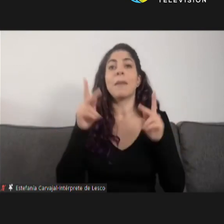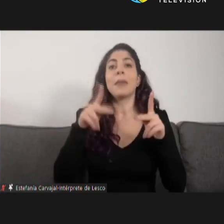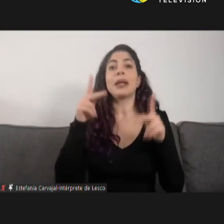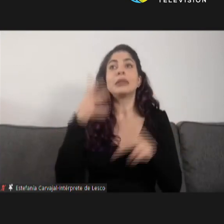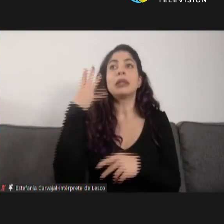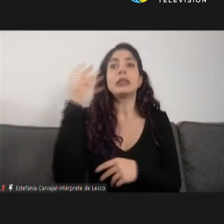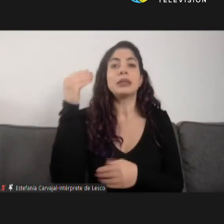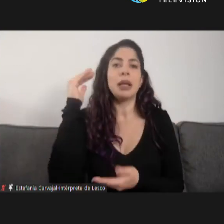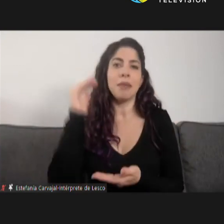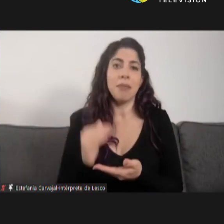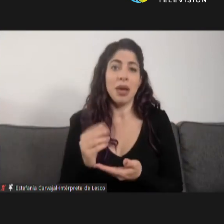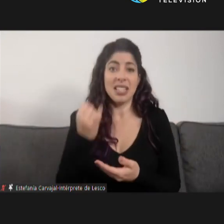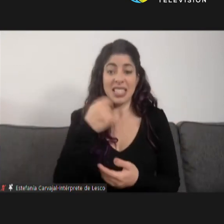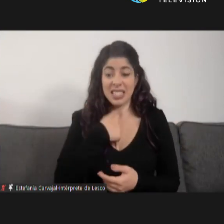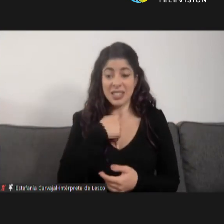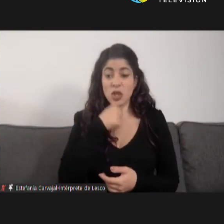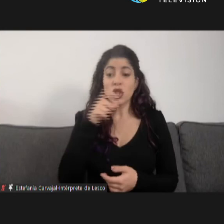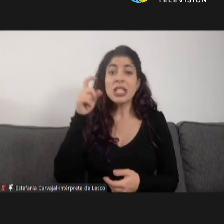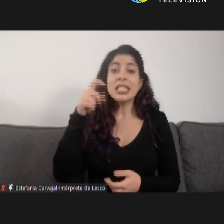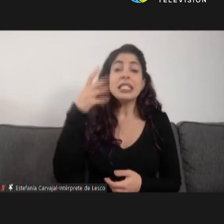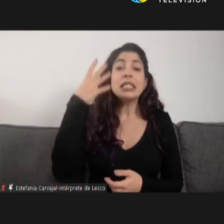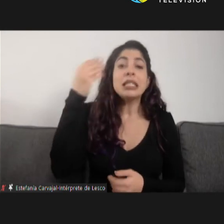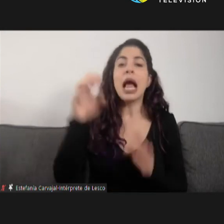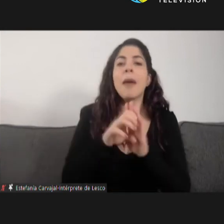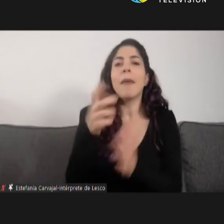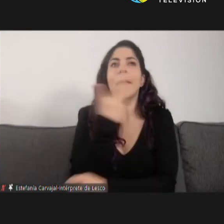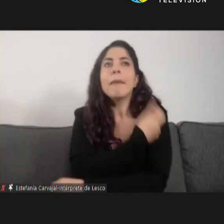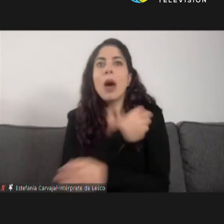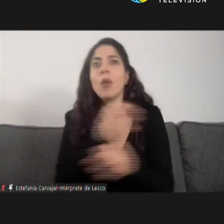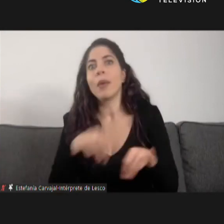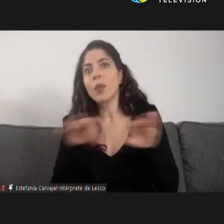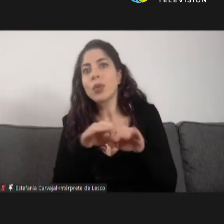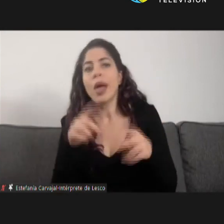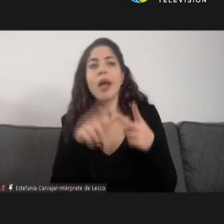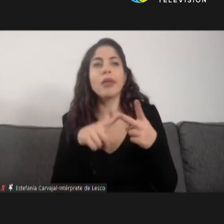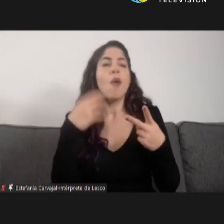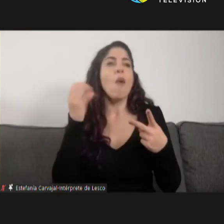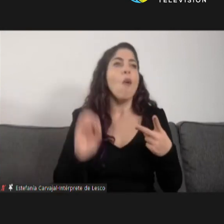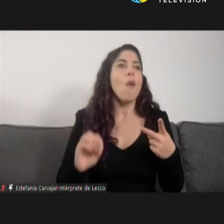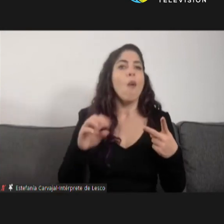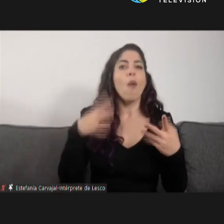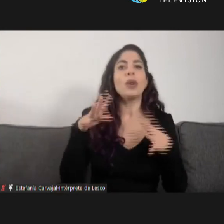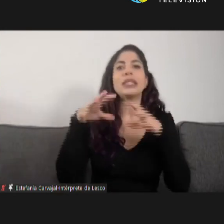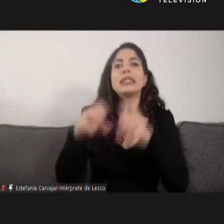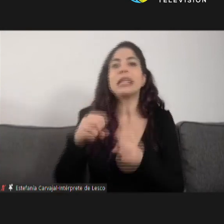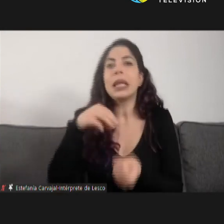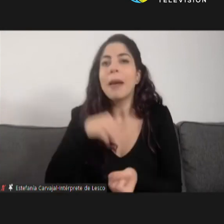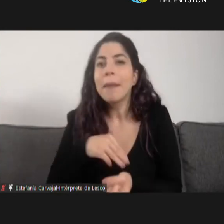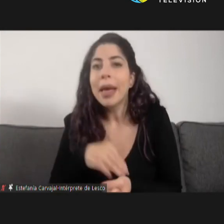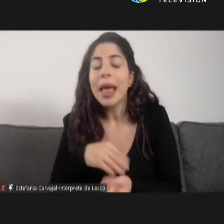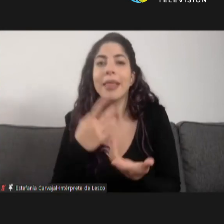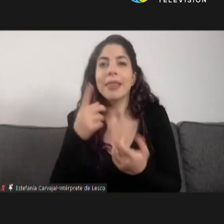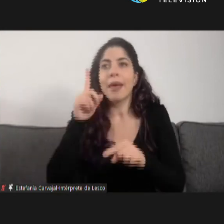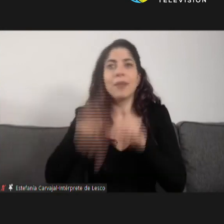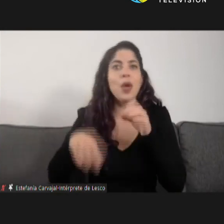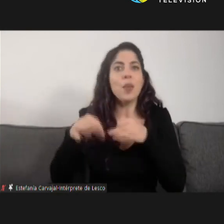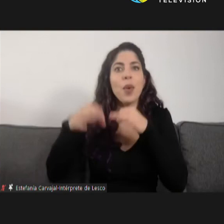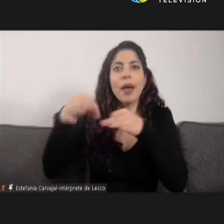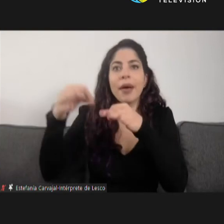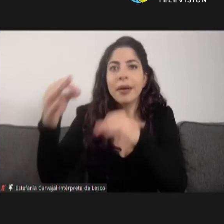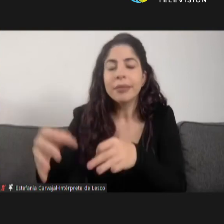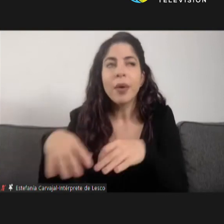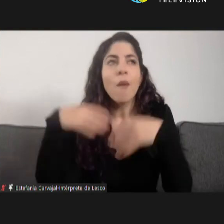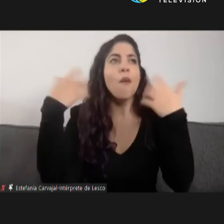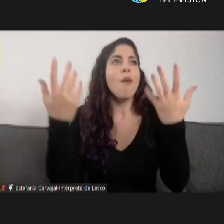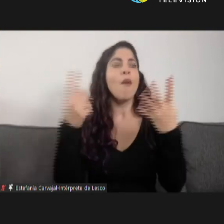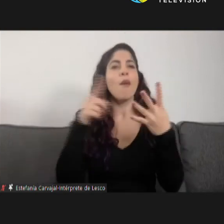si no tiene que hacer cosas esenciales, como irse a vacunar, como tiene obviamente un asunto de una cita médica que no se puede postergar, de que tiene que